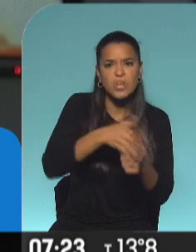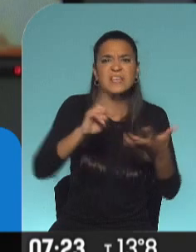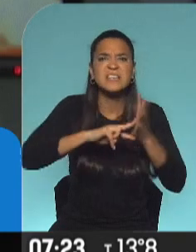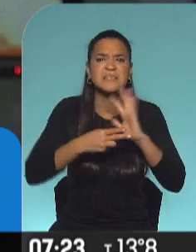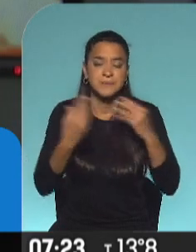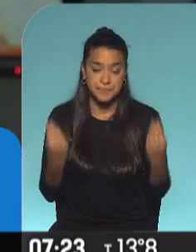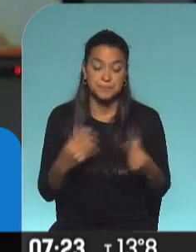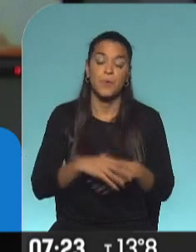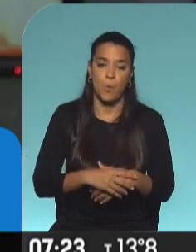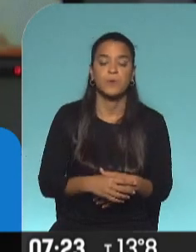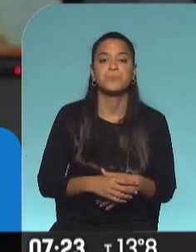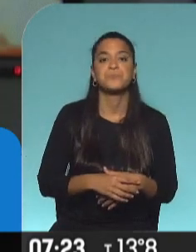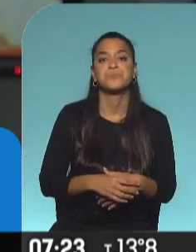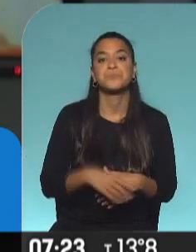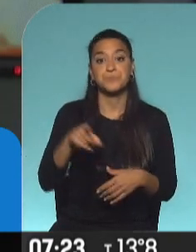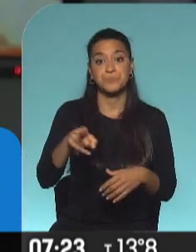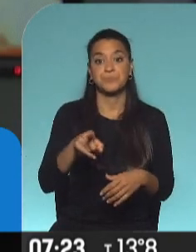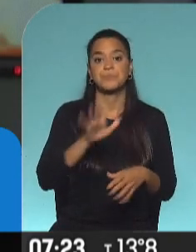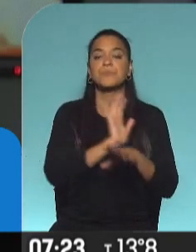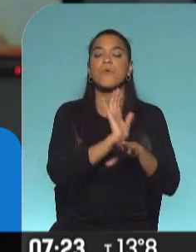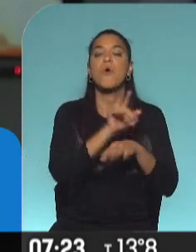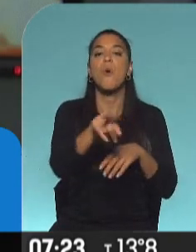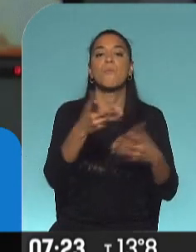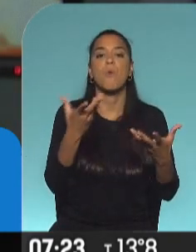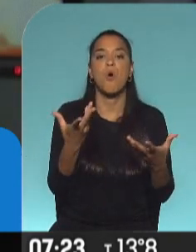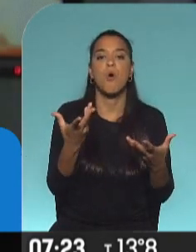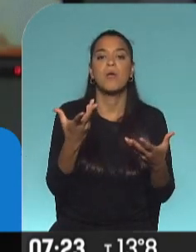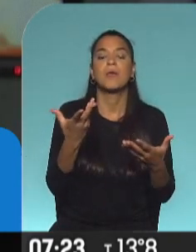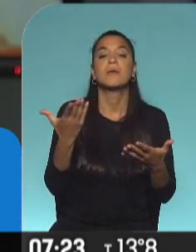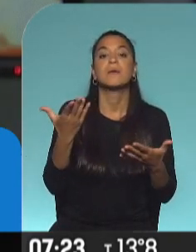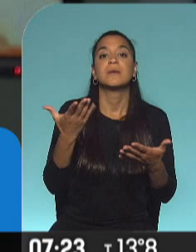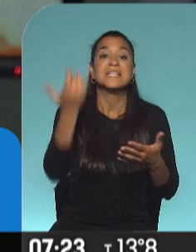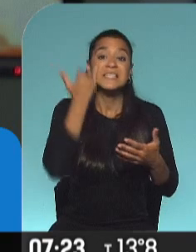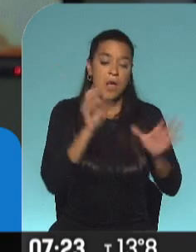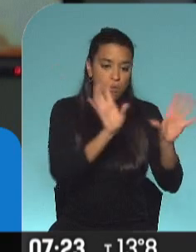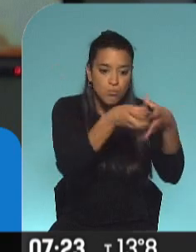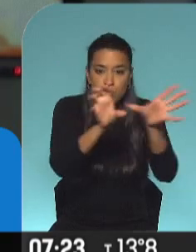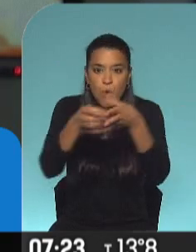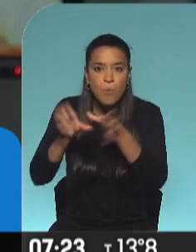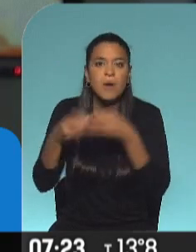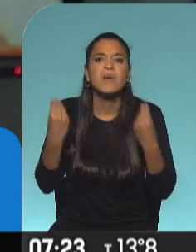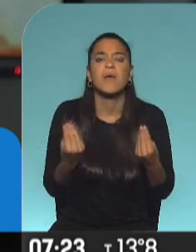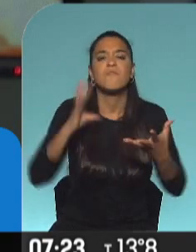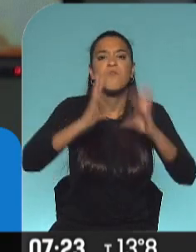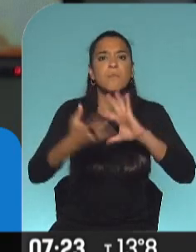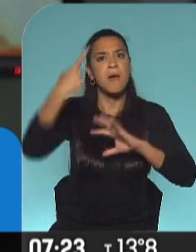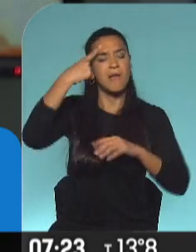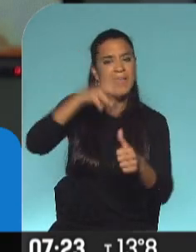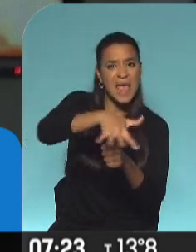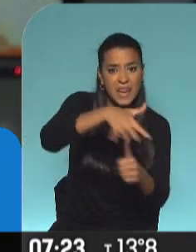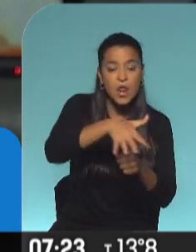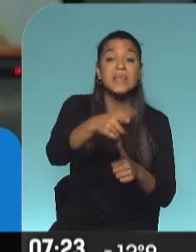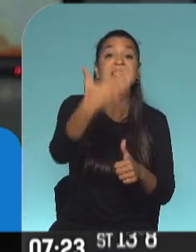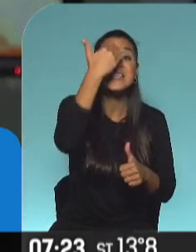esto? Bueno, dentro de lo que es el etiquetado, digamos, las partidas que están etiquetadas en lo que es la perspectiva de género,